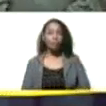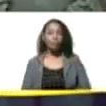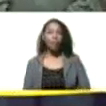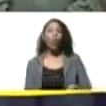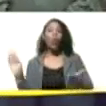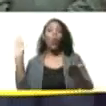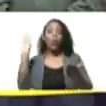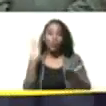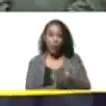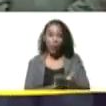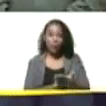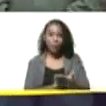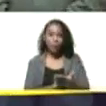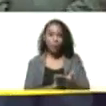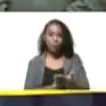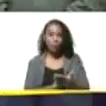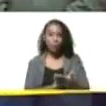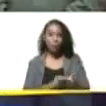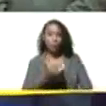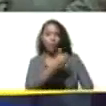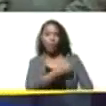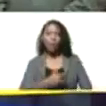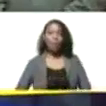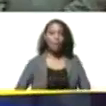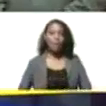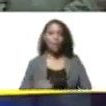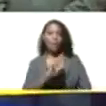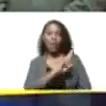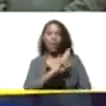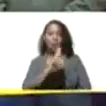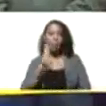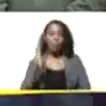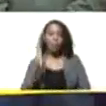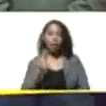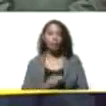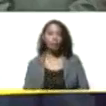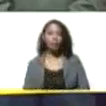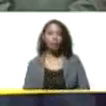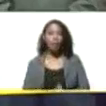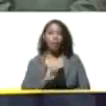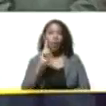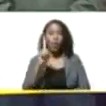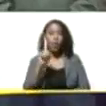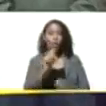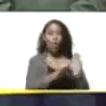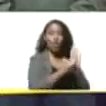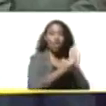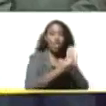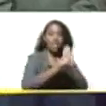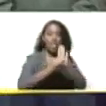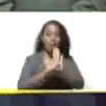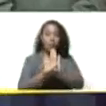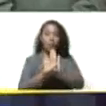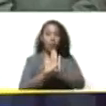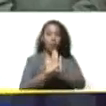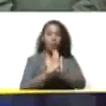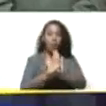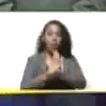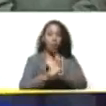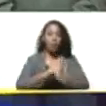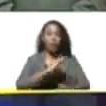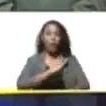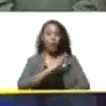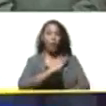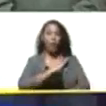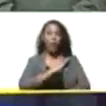volvió a la presidencia de la República uno de los símbolos del oprobio,